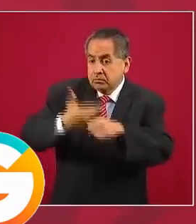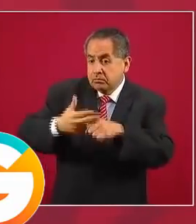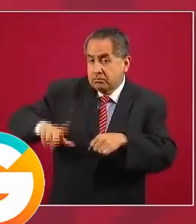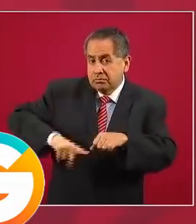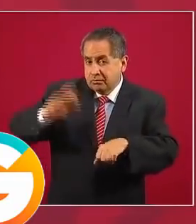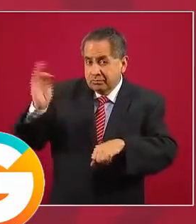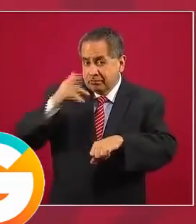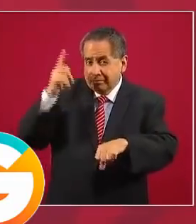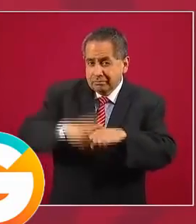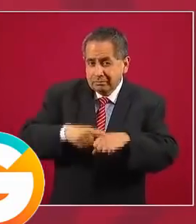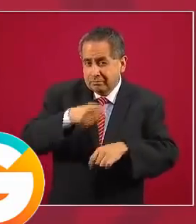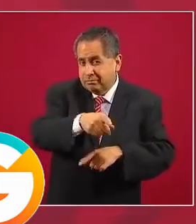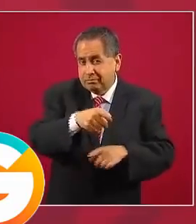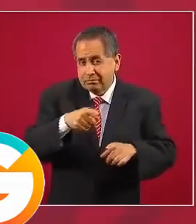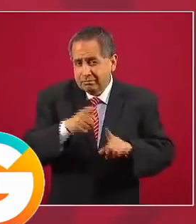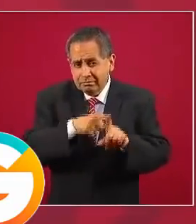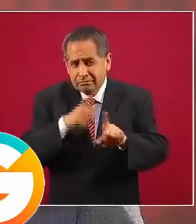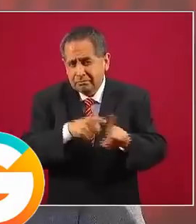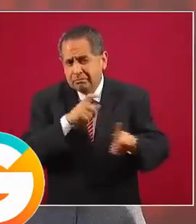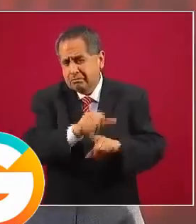federal,